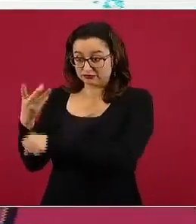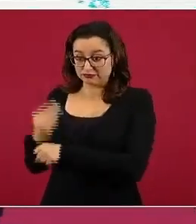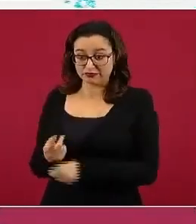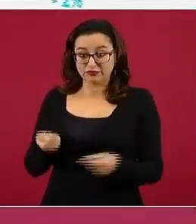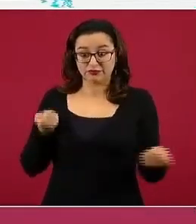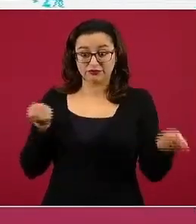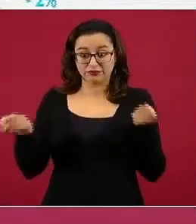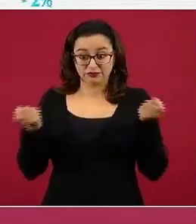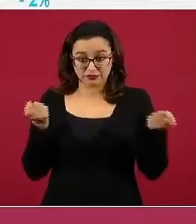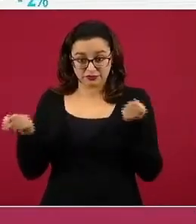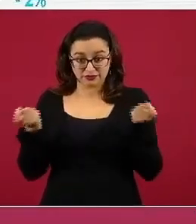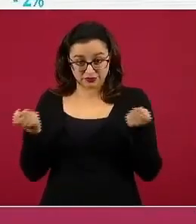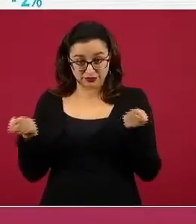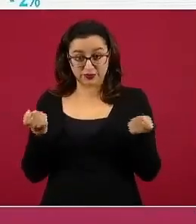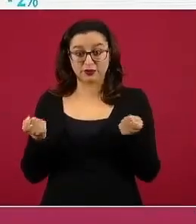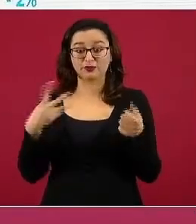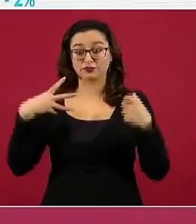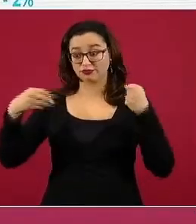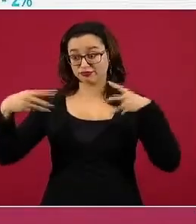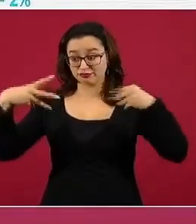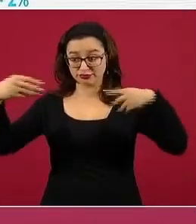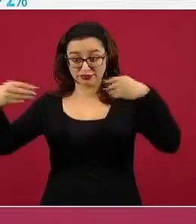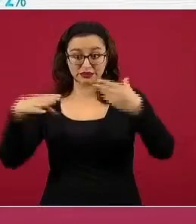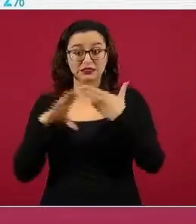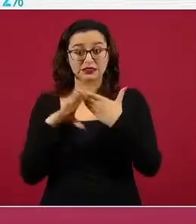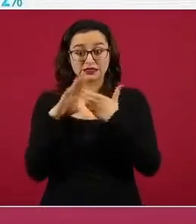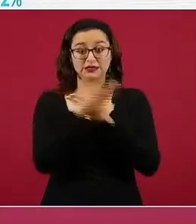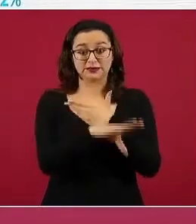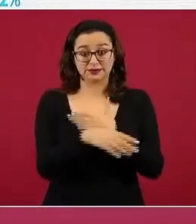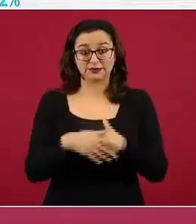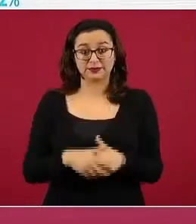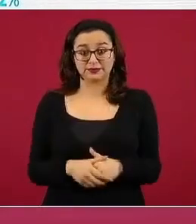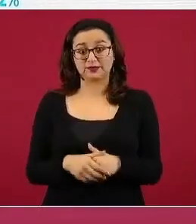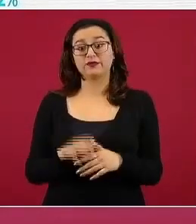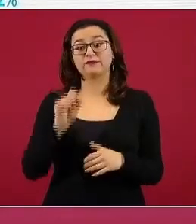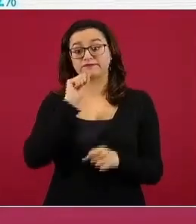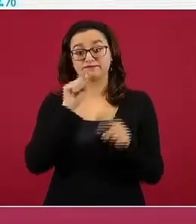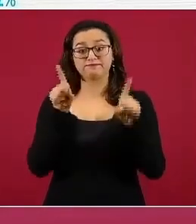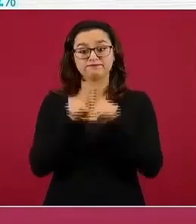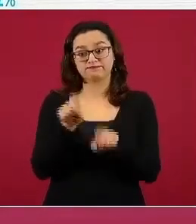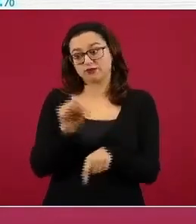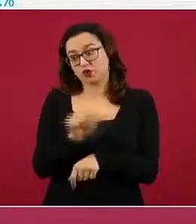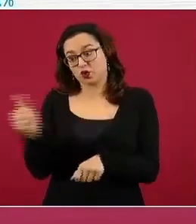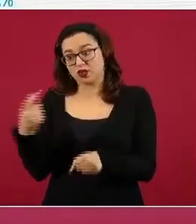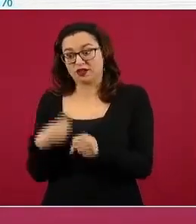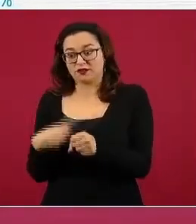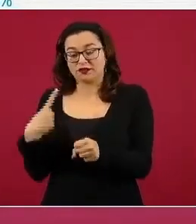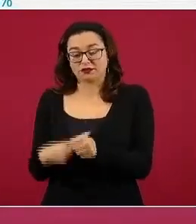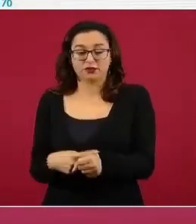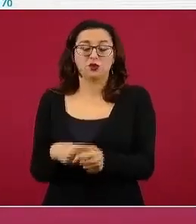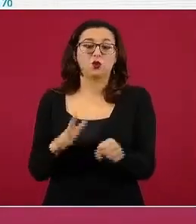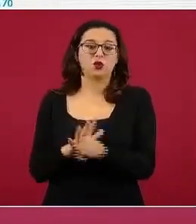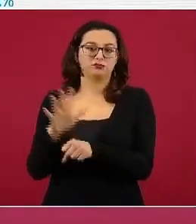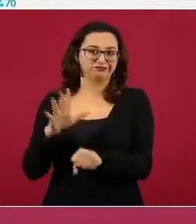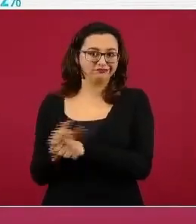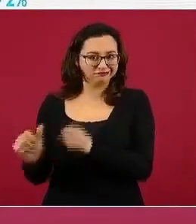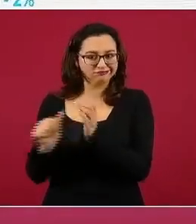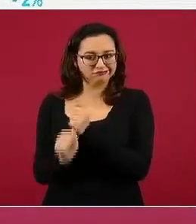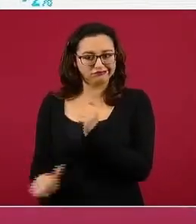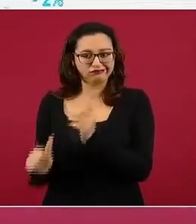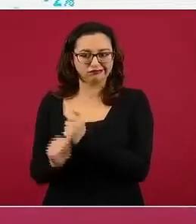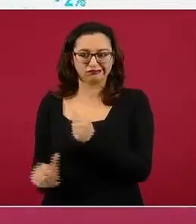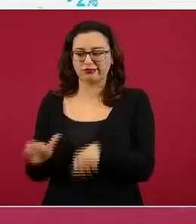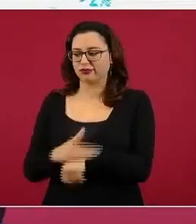los posibles rebrotes y brotes que pueda haber de enfermedades diarreicas después de inundaciones, pero también esto